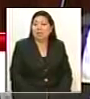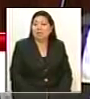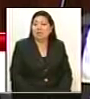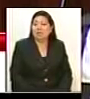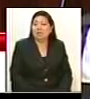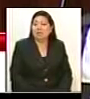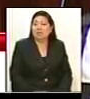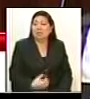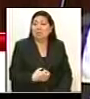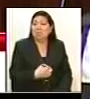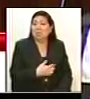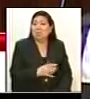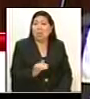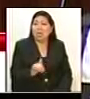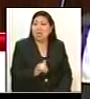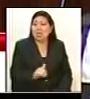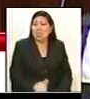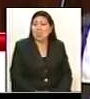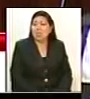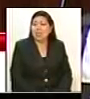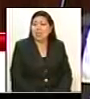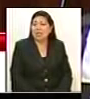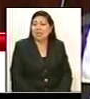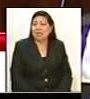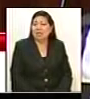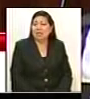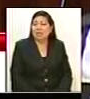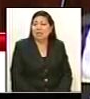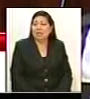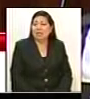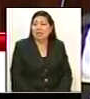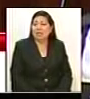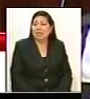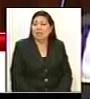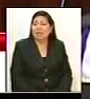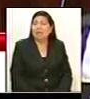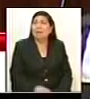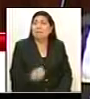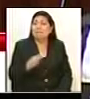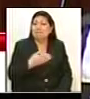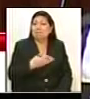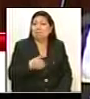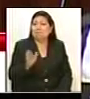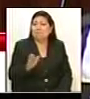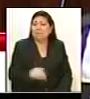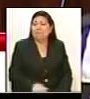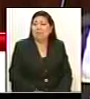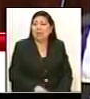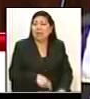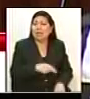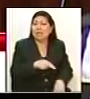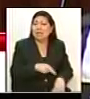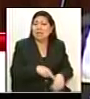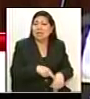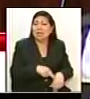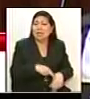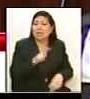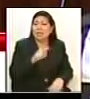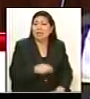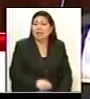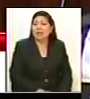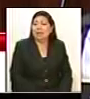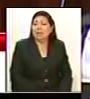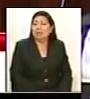una camisa, un zapato. Y es recurso que se va. Recurso natural del Perú,